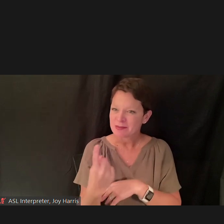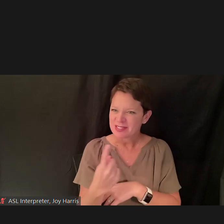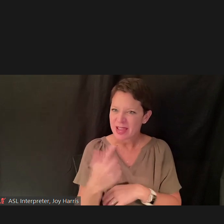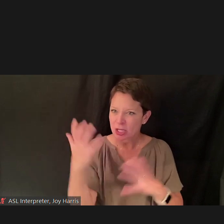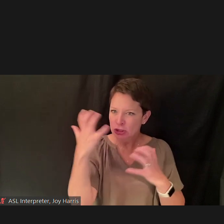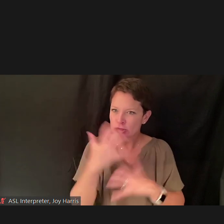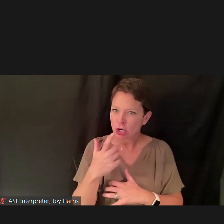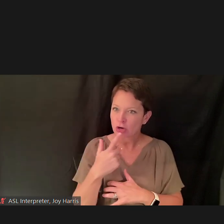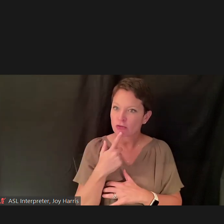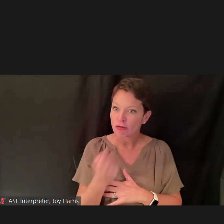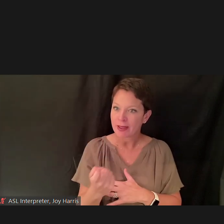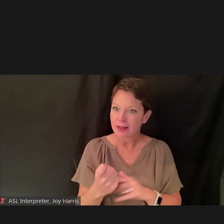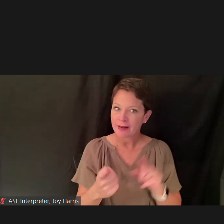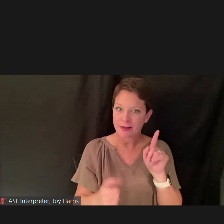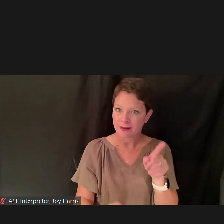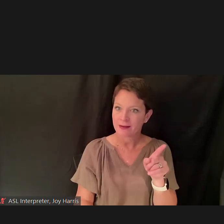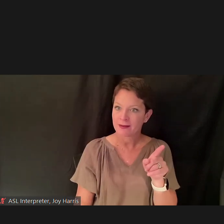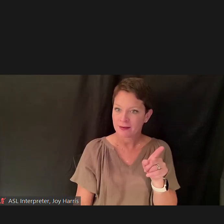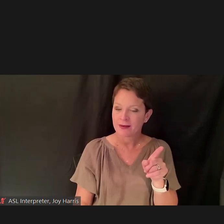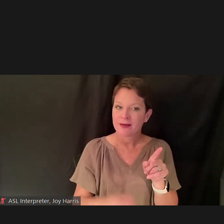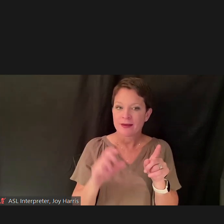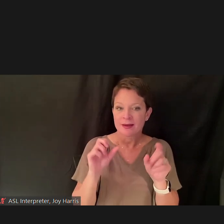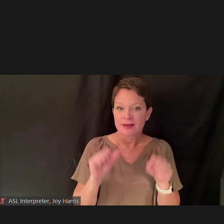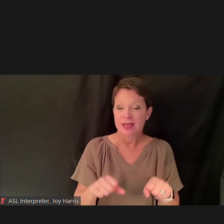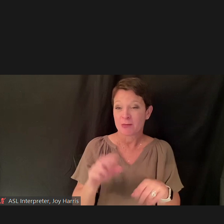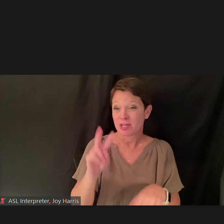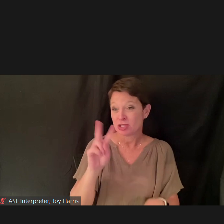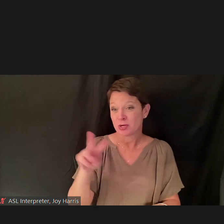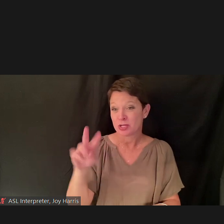El mismo día, estas zonas de